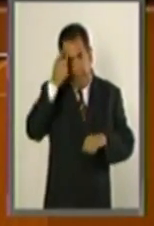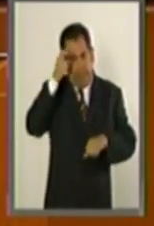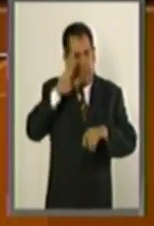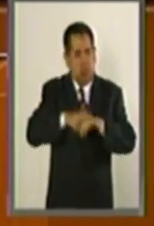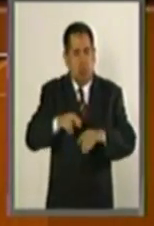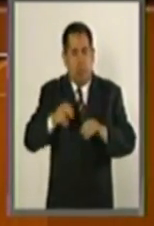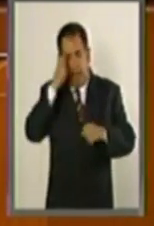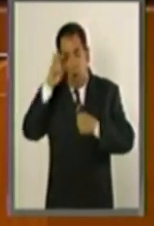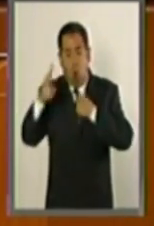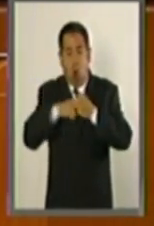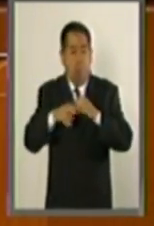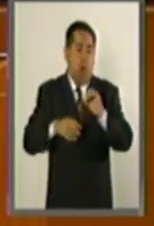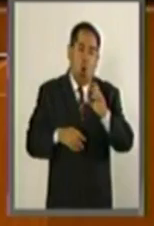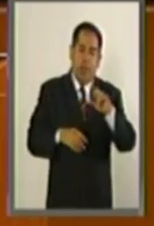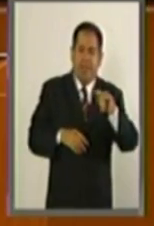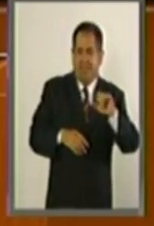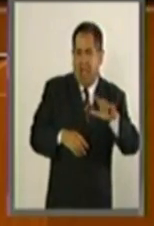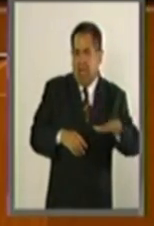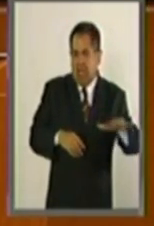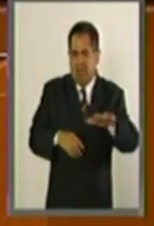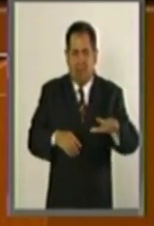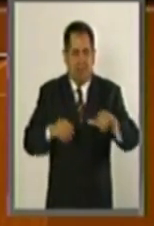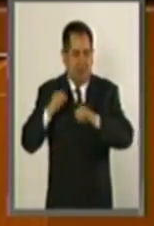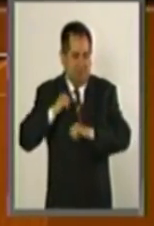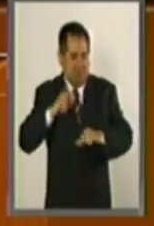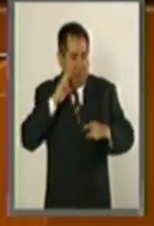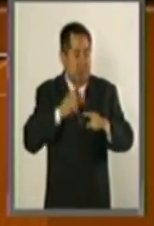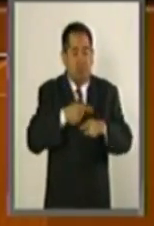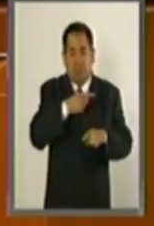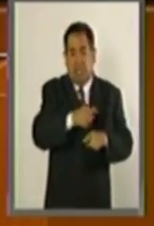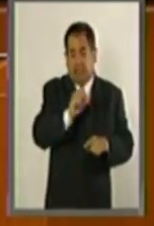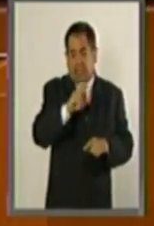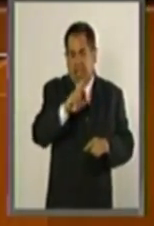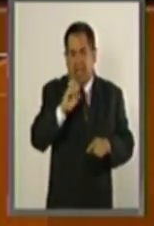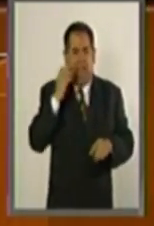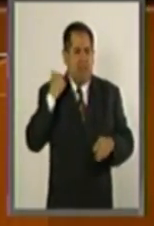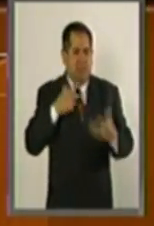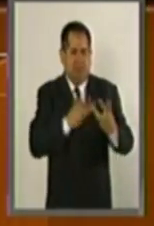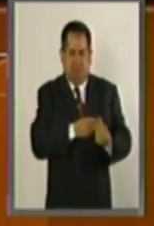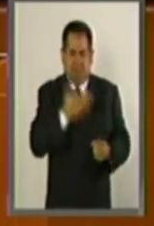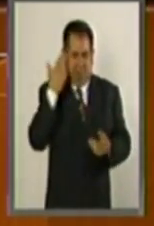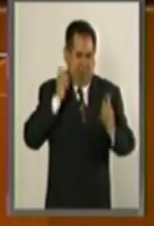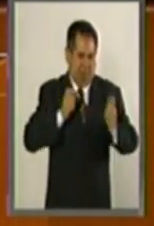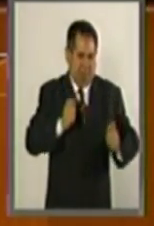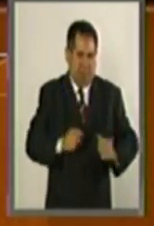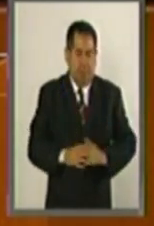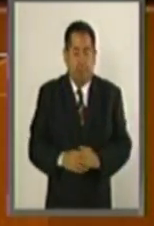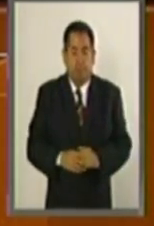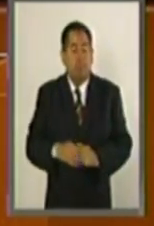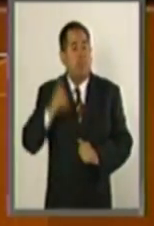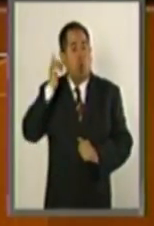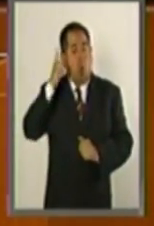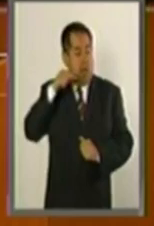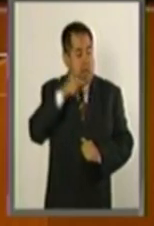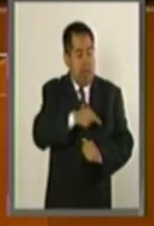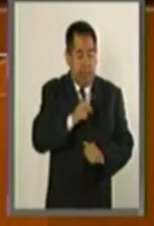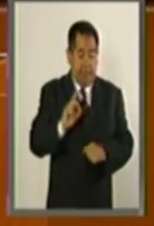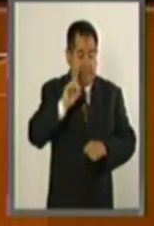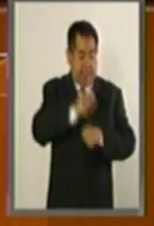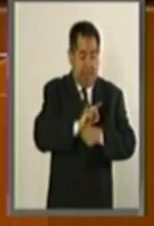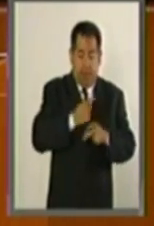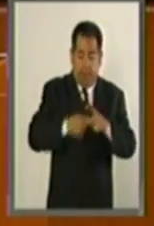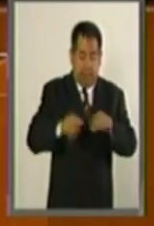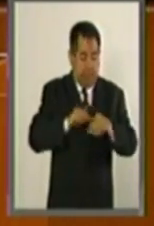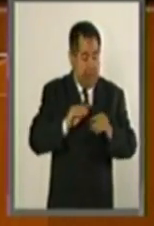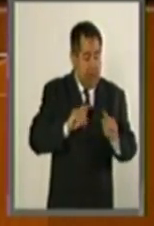Europa Oriental, de la Dirección General para Europa de la Secretaría de Relaciones Exteriores. Esperamos que desde el primer día de su encargo